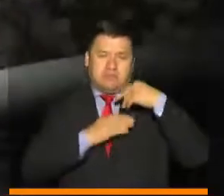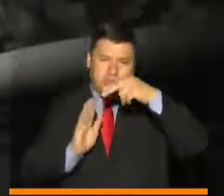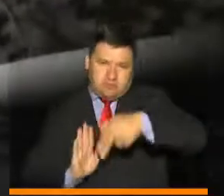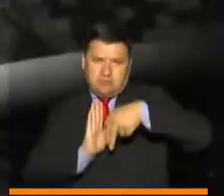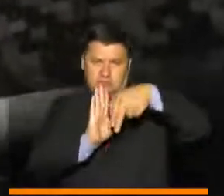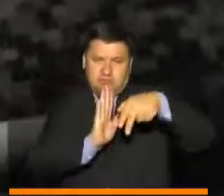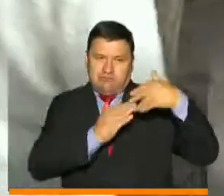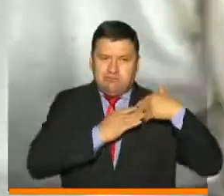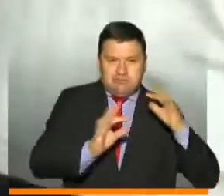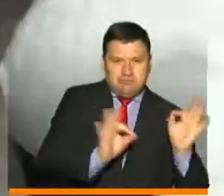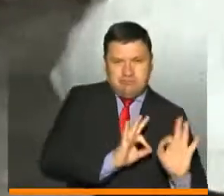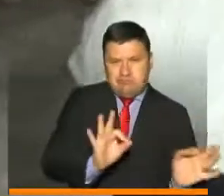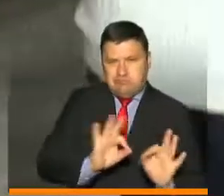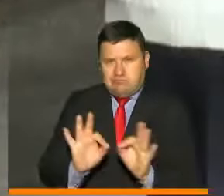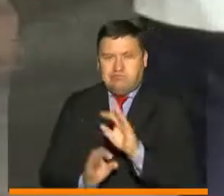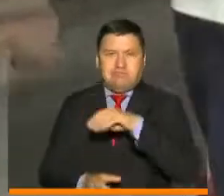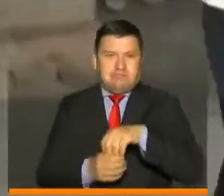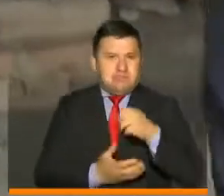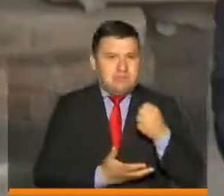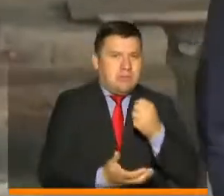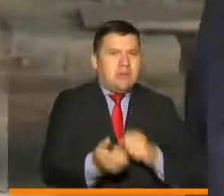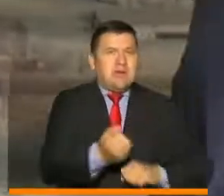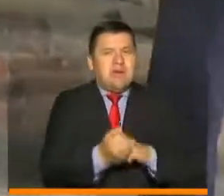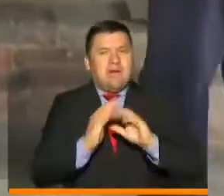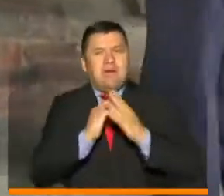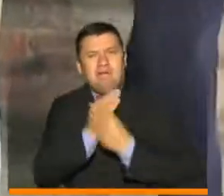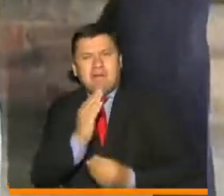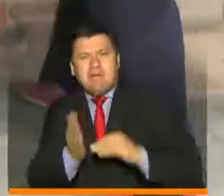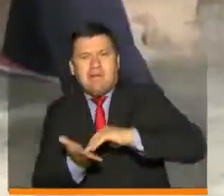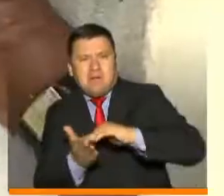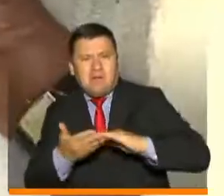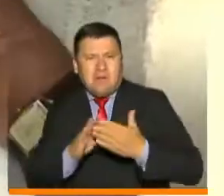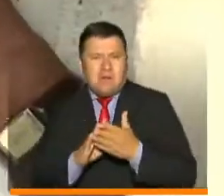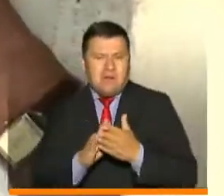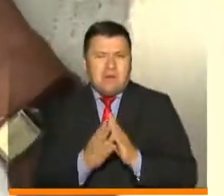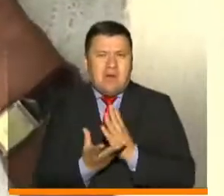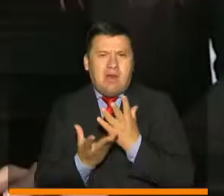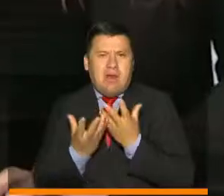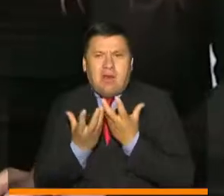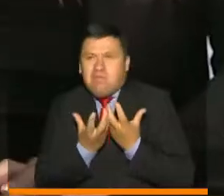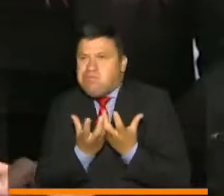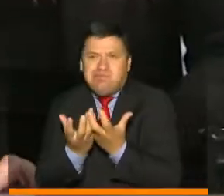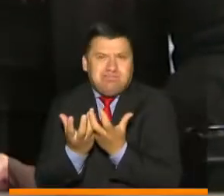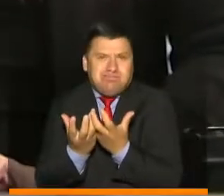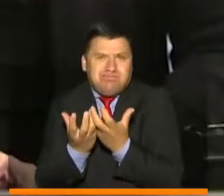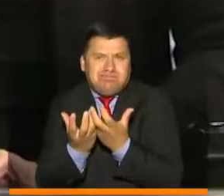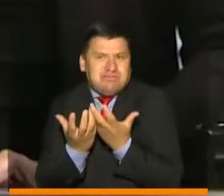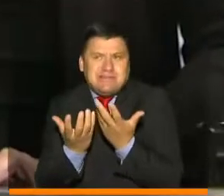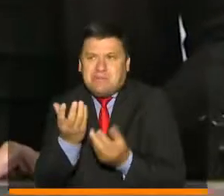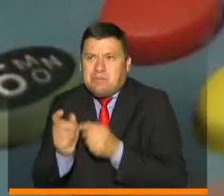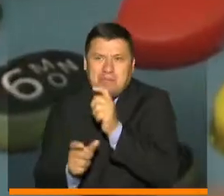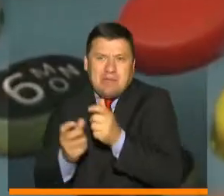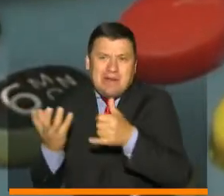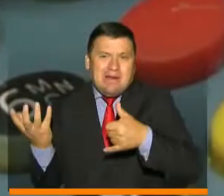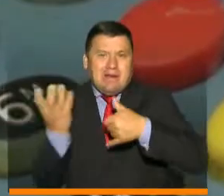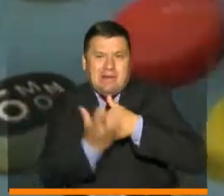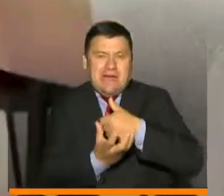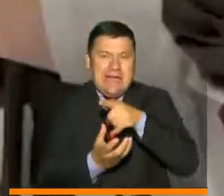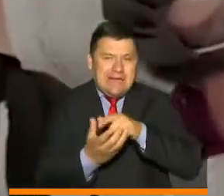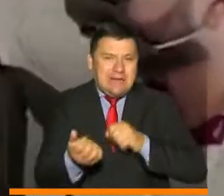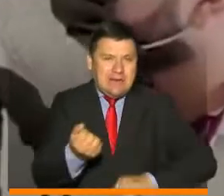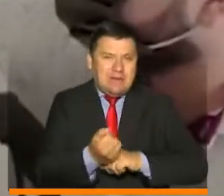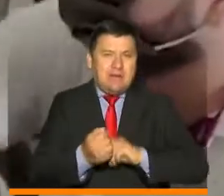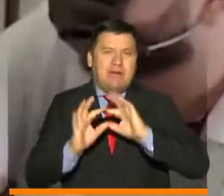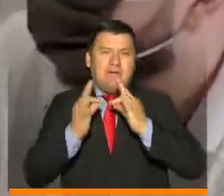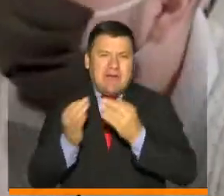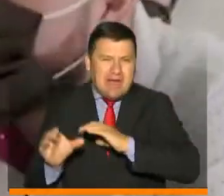Gestión del Riesgo de Desastres para población vulnerable y población migrante. Con los diferentes programas sociales, Familias en